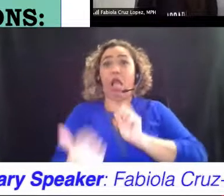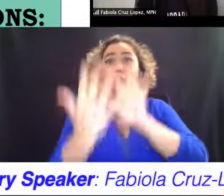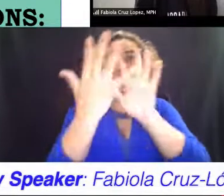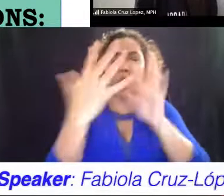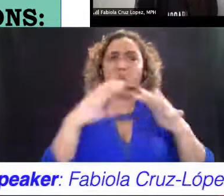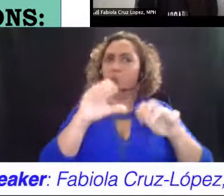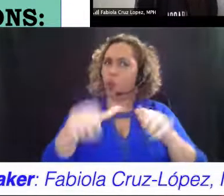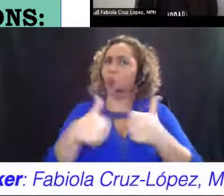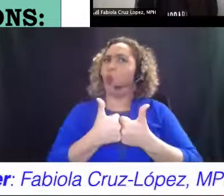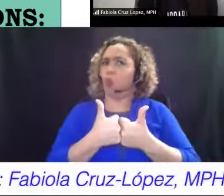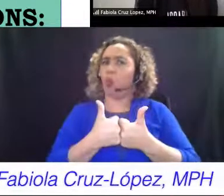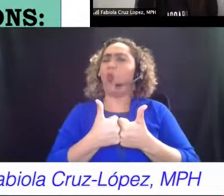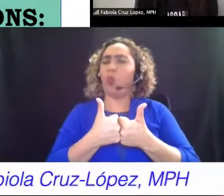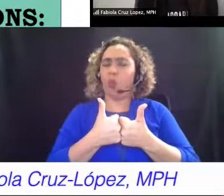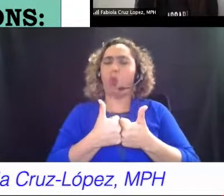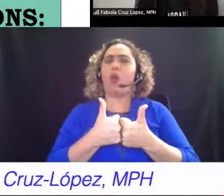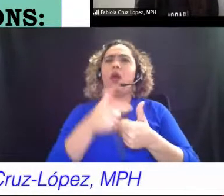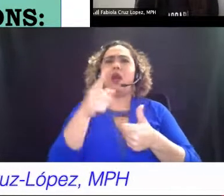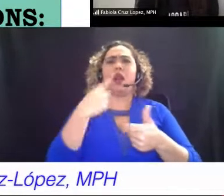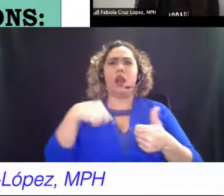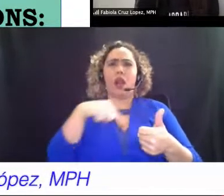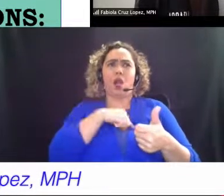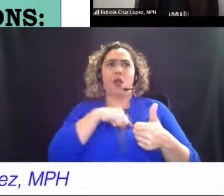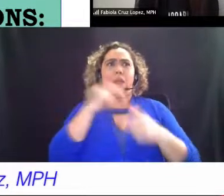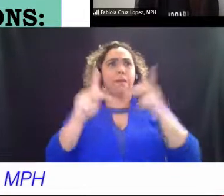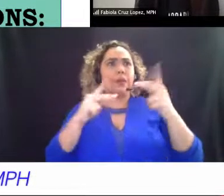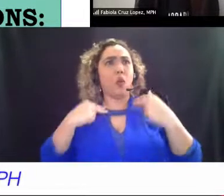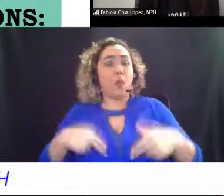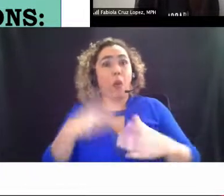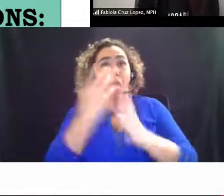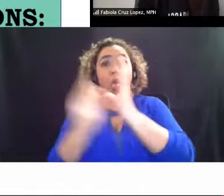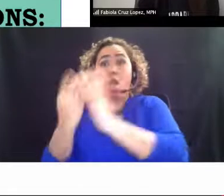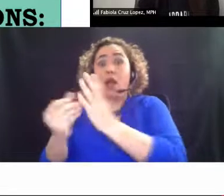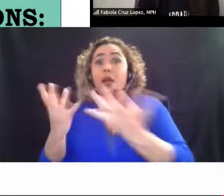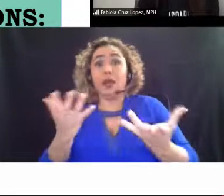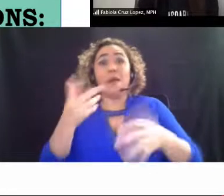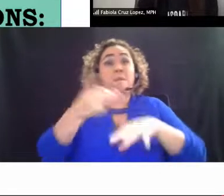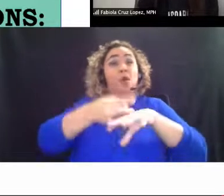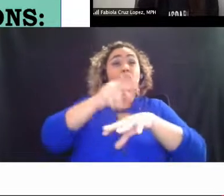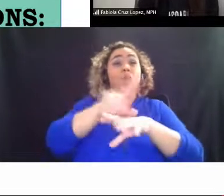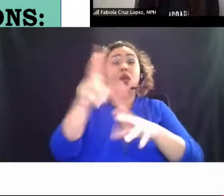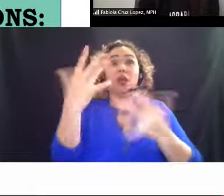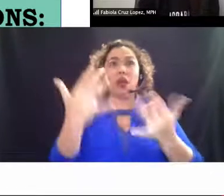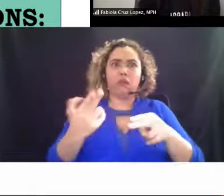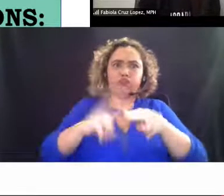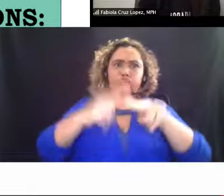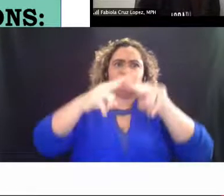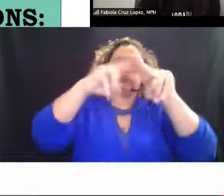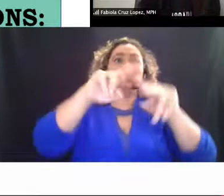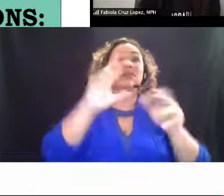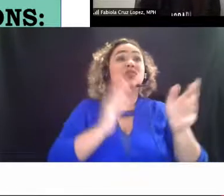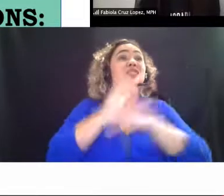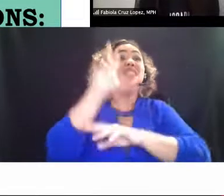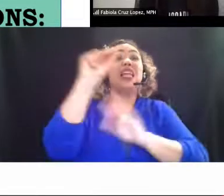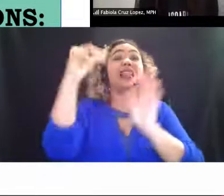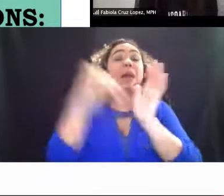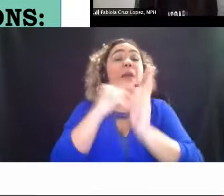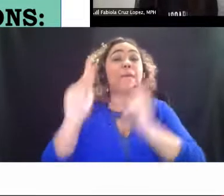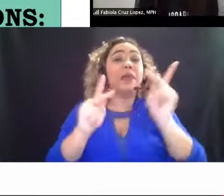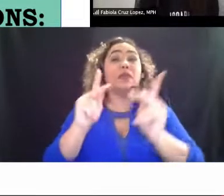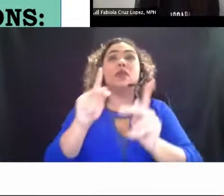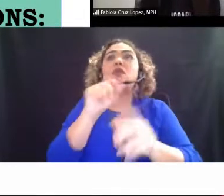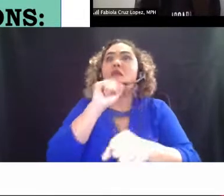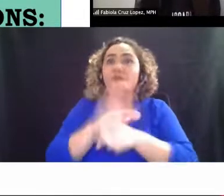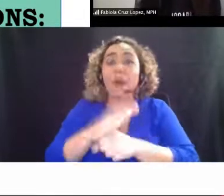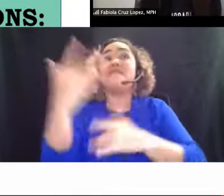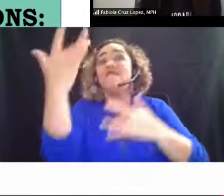bien grande de nuestra humanidad. En Puerto Rico ya los casos han sobrepasado los 30,000 casos confirmados, al igual